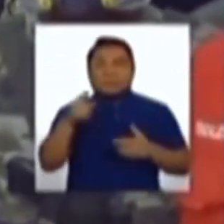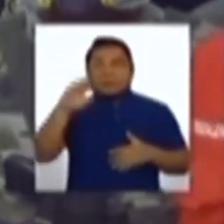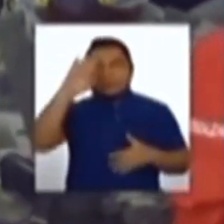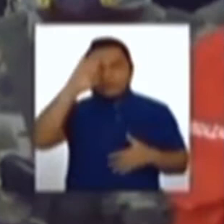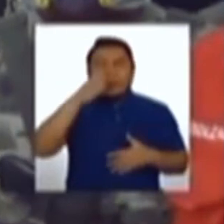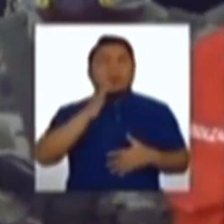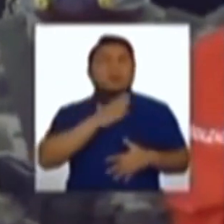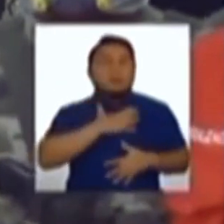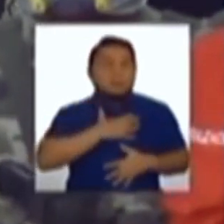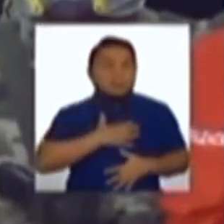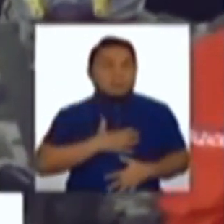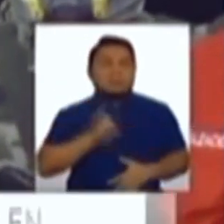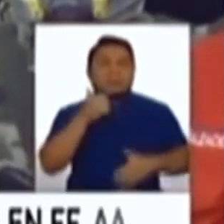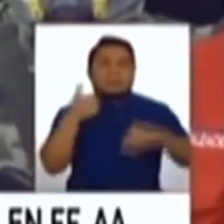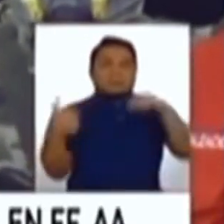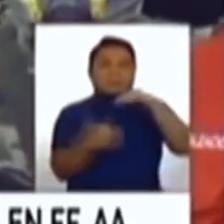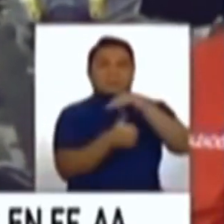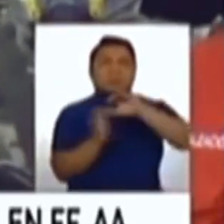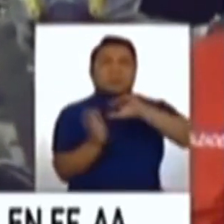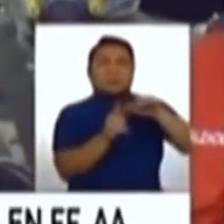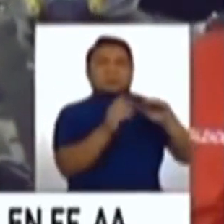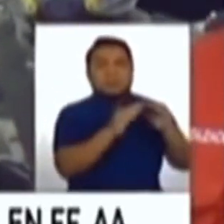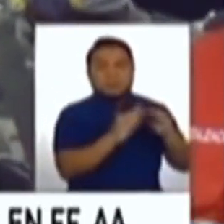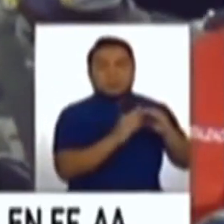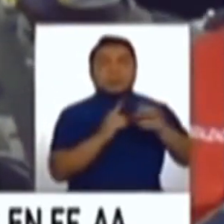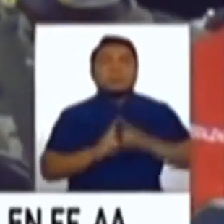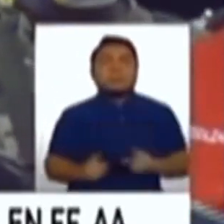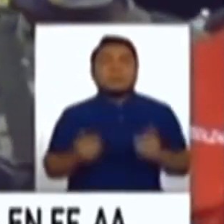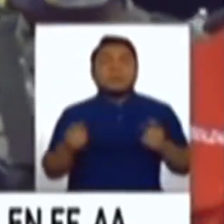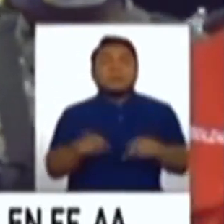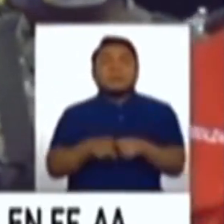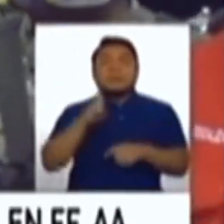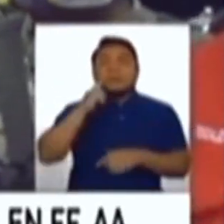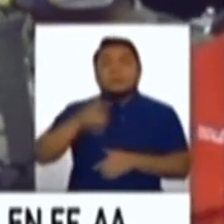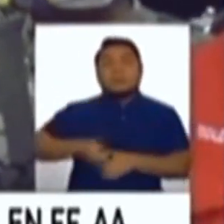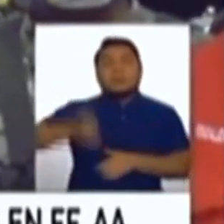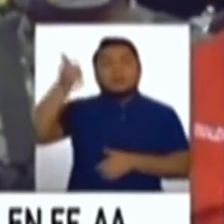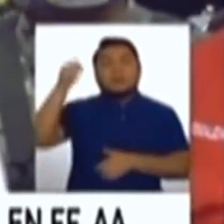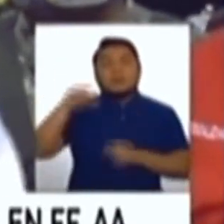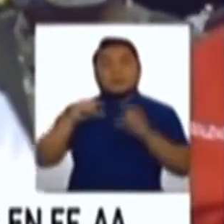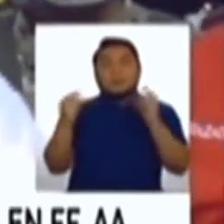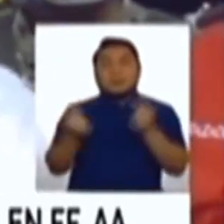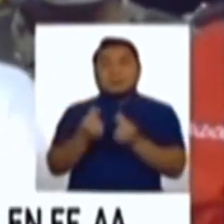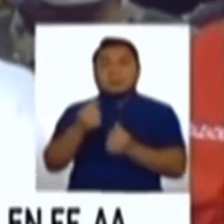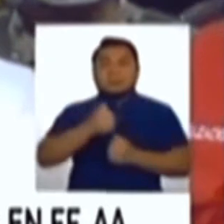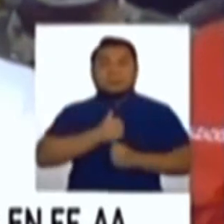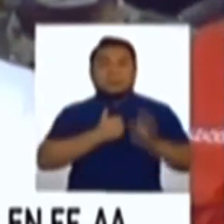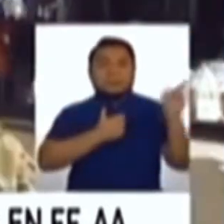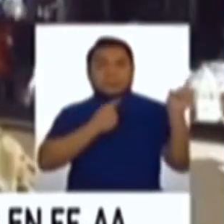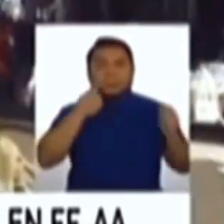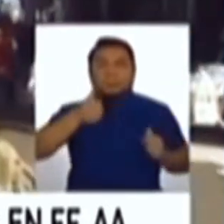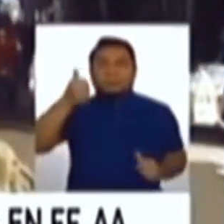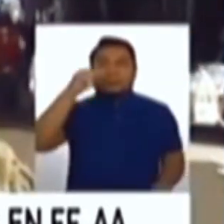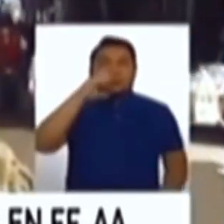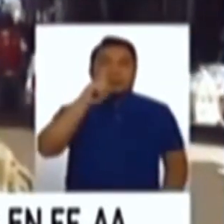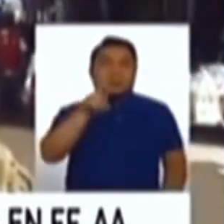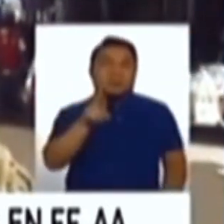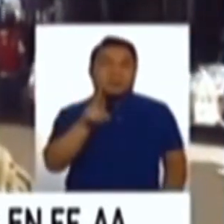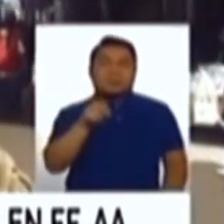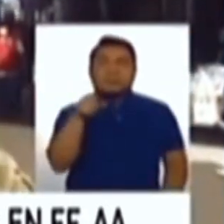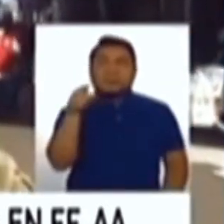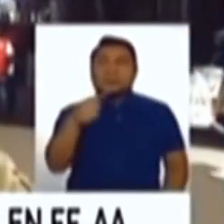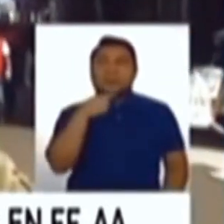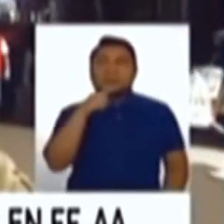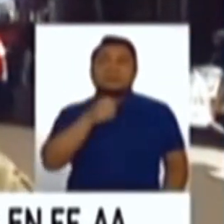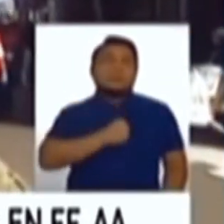ministro defensa walter martos detalla que todos los pacientes son leves y que cumplen con el aislamiento correspondiente por su parte